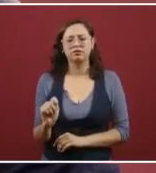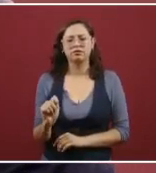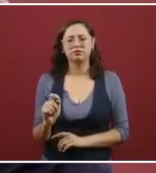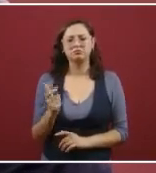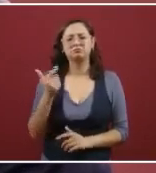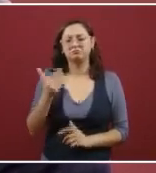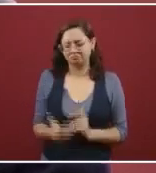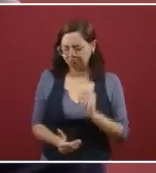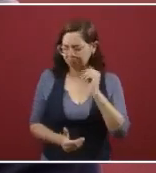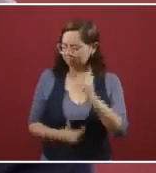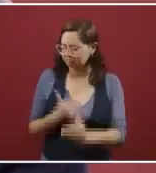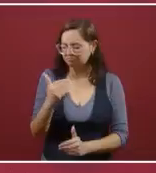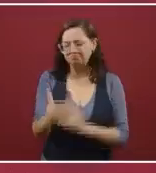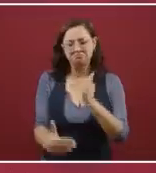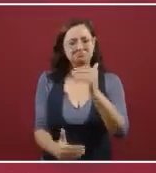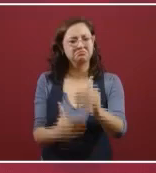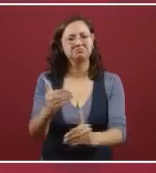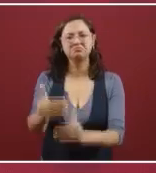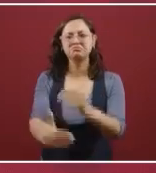avanza,